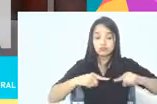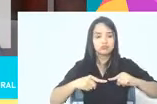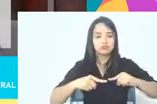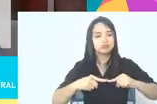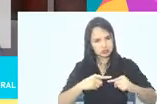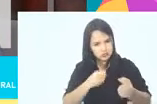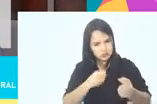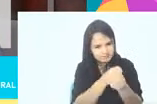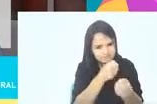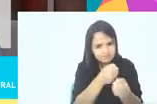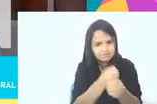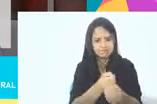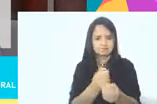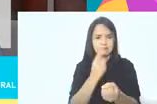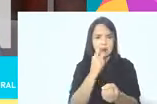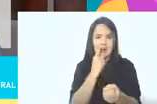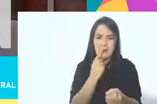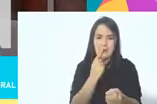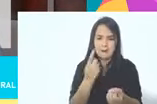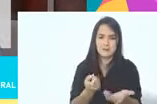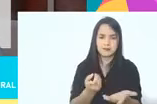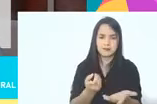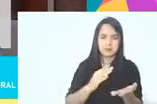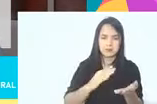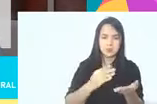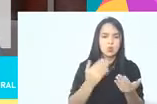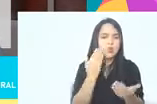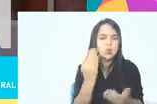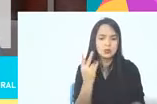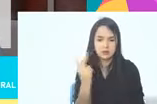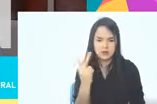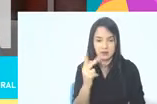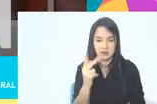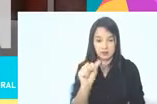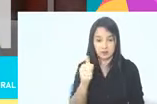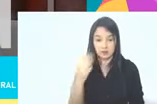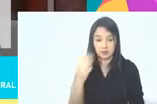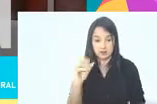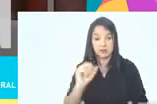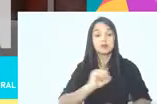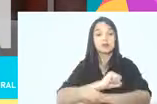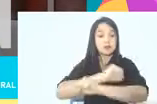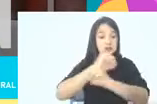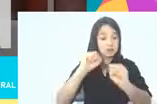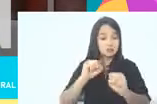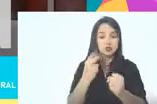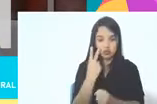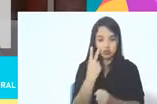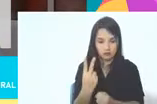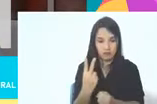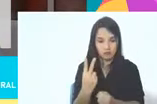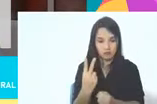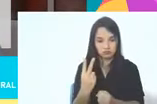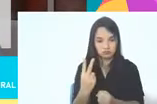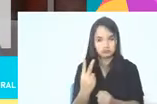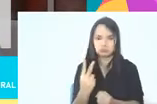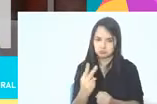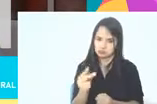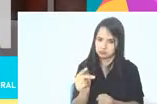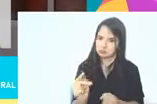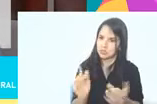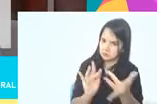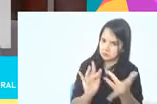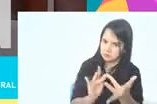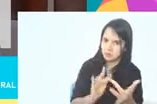la Secretaría Distrital de Educación y la Secretaría Distrital de Cultura, a partir de la implementación de la política pública de formación artística